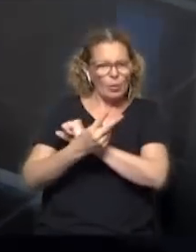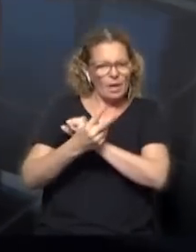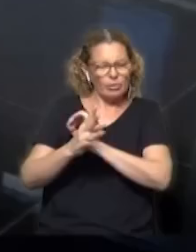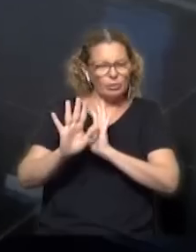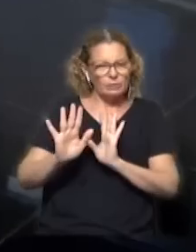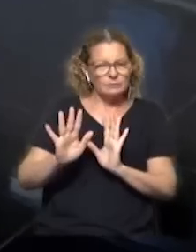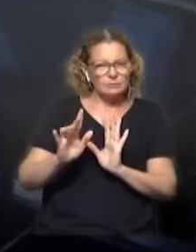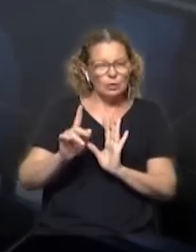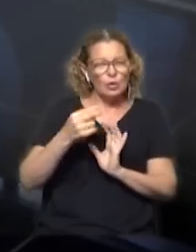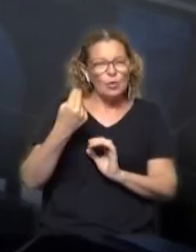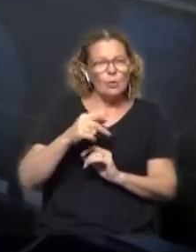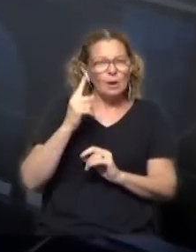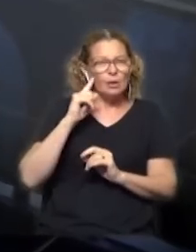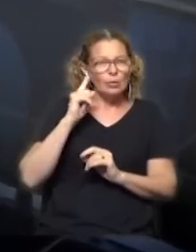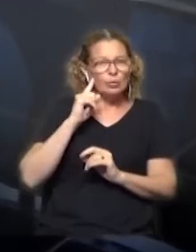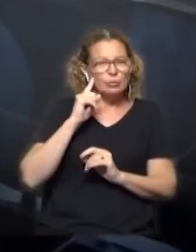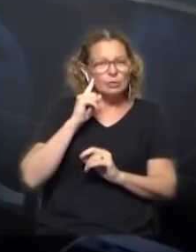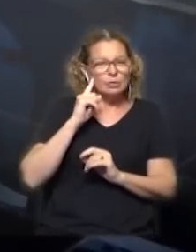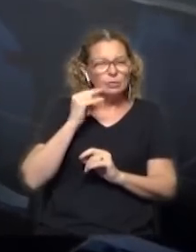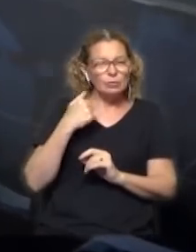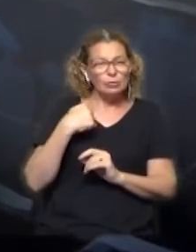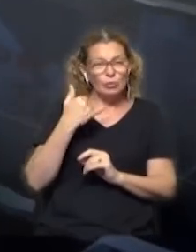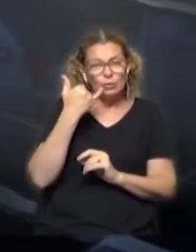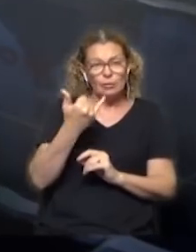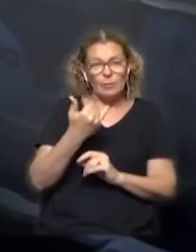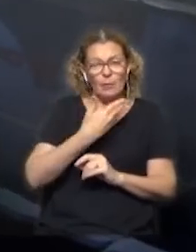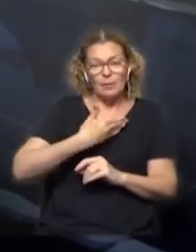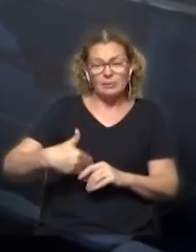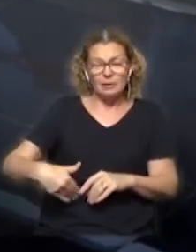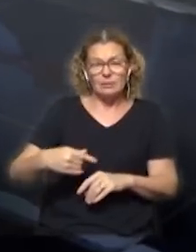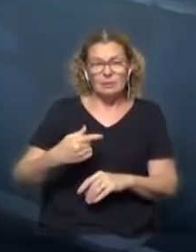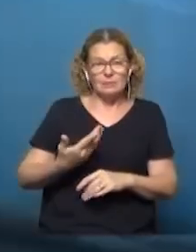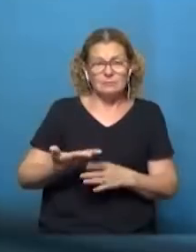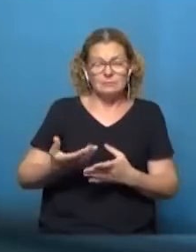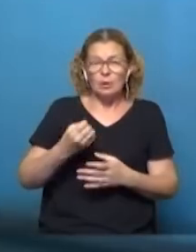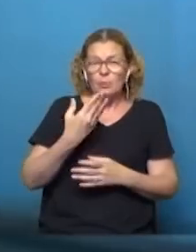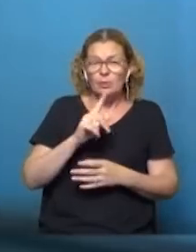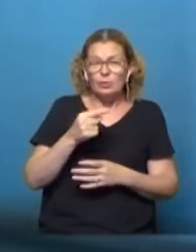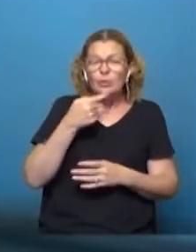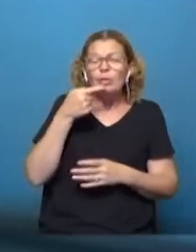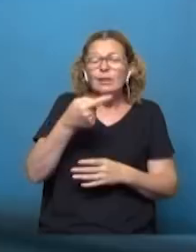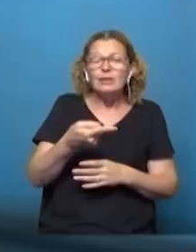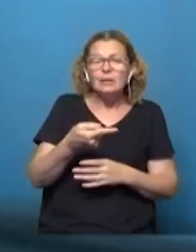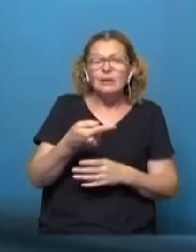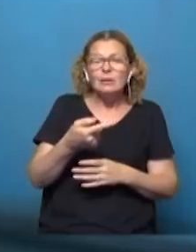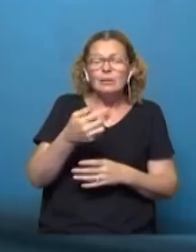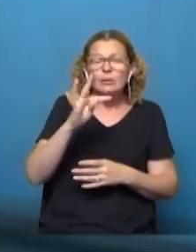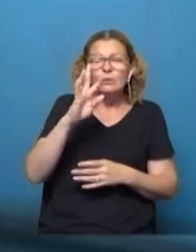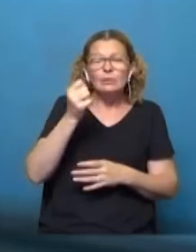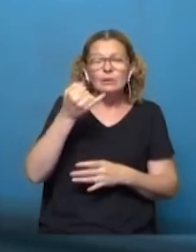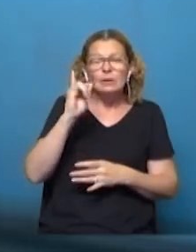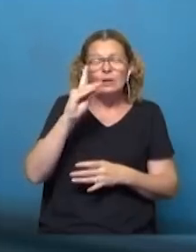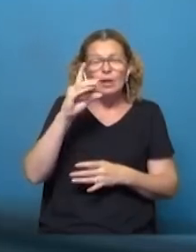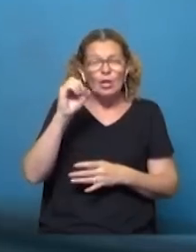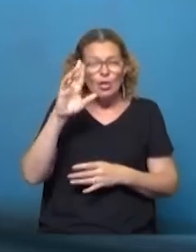nunca lo escuché decir que era un traidor yo lo llamo al señor presidente no sé por qué no sale y dice que es un traidor a la